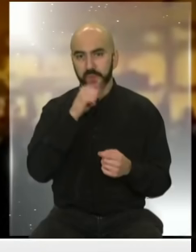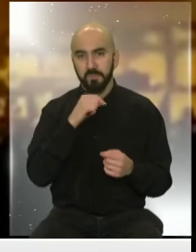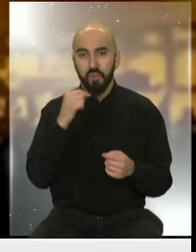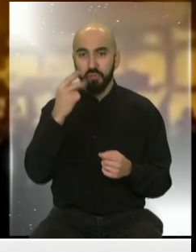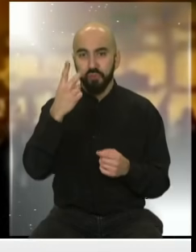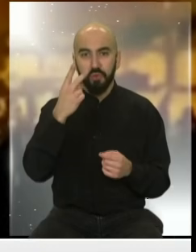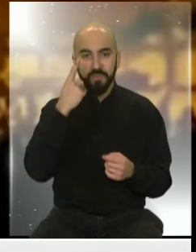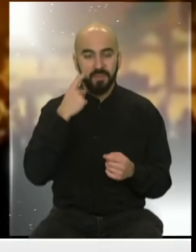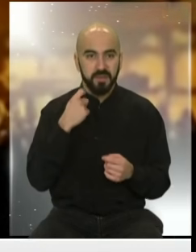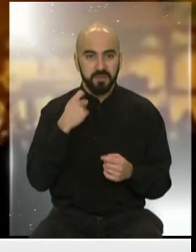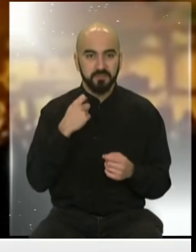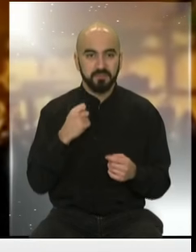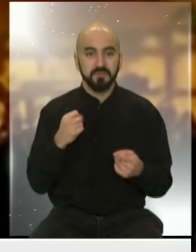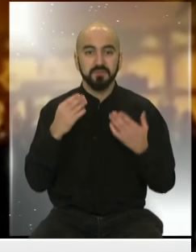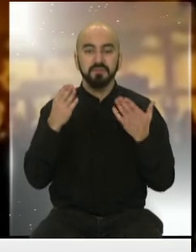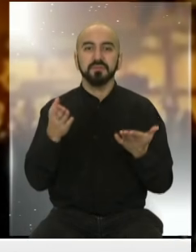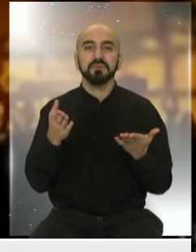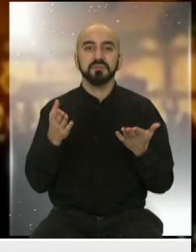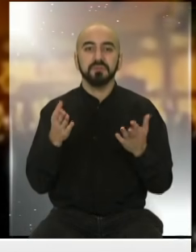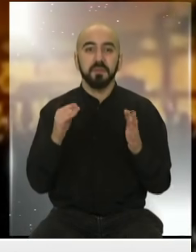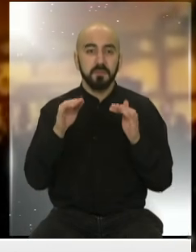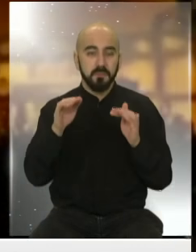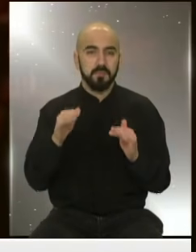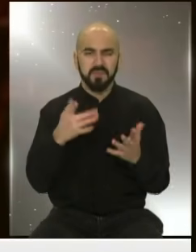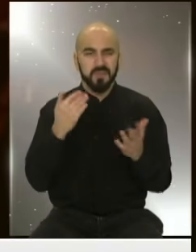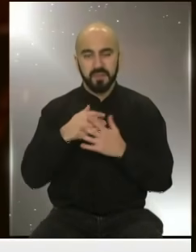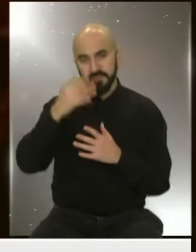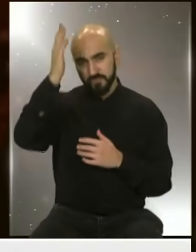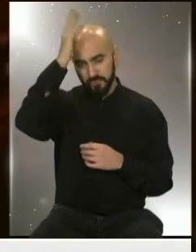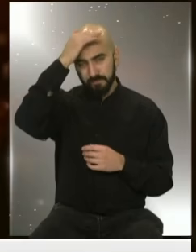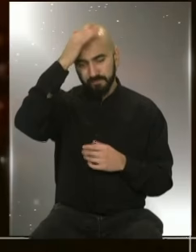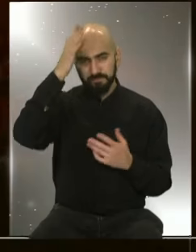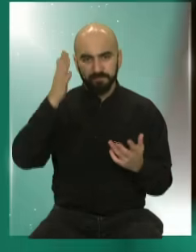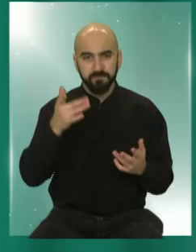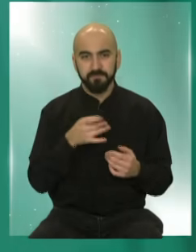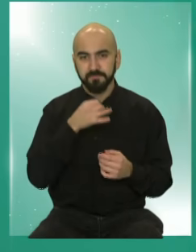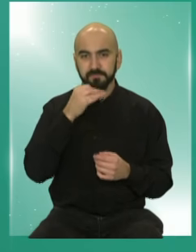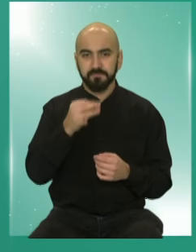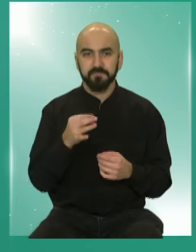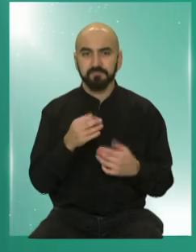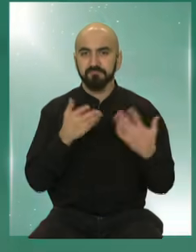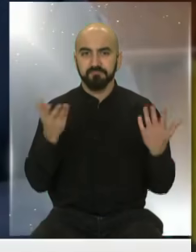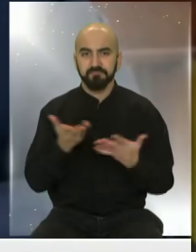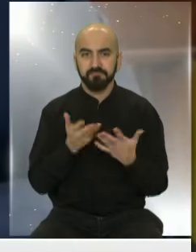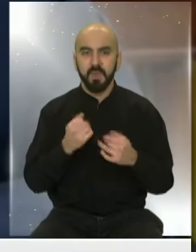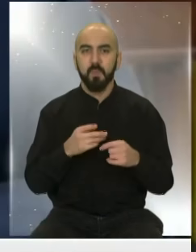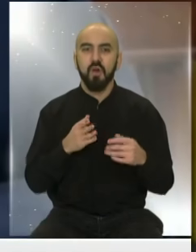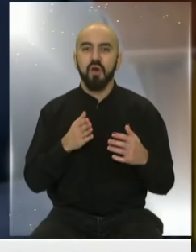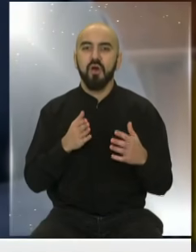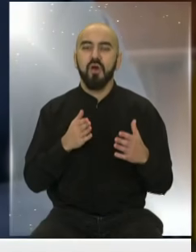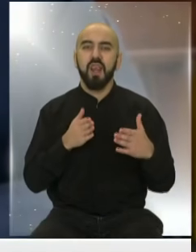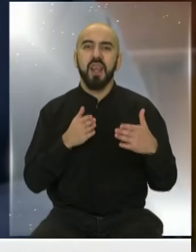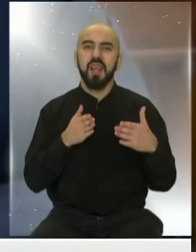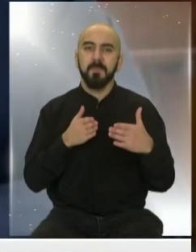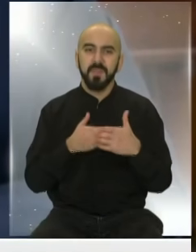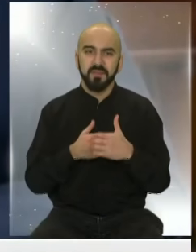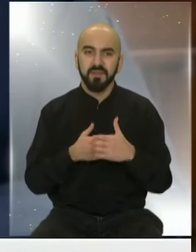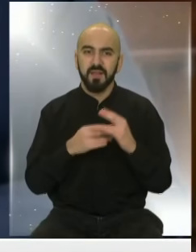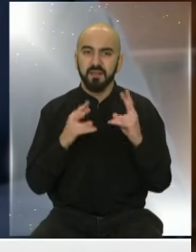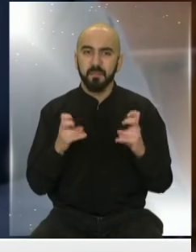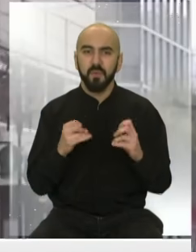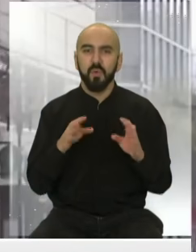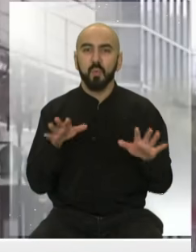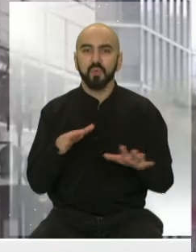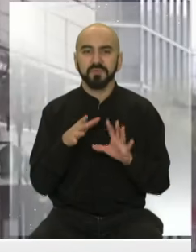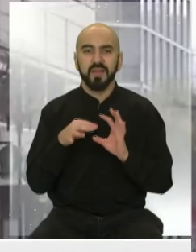tal como él mismo lo había advertido, la verdad que Trump ha firmado, dijo, una orden ejecutiva que limita las protecciones legales de las redes